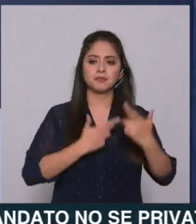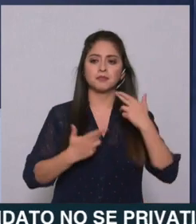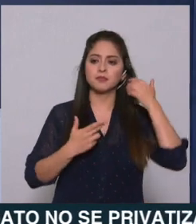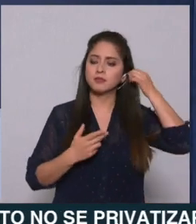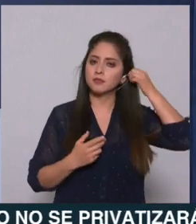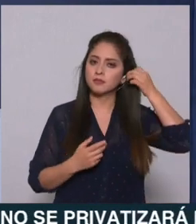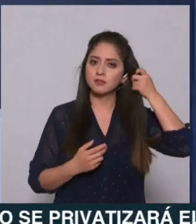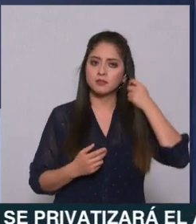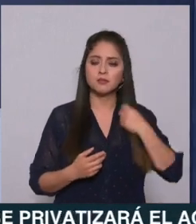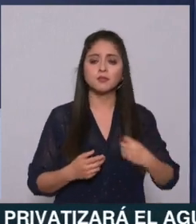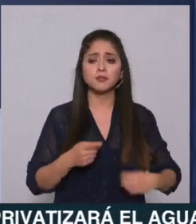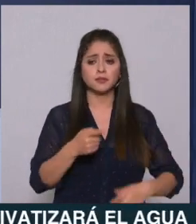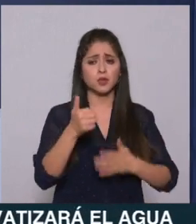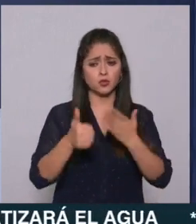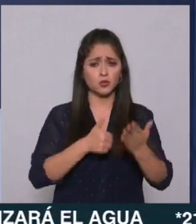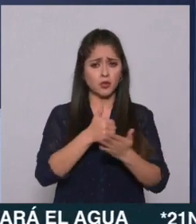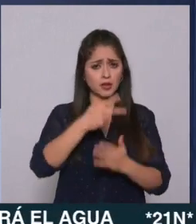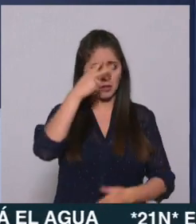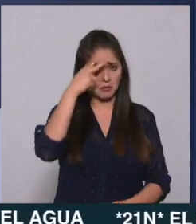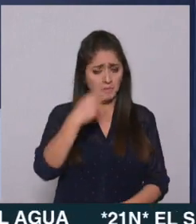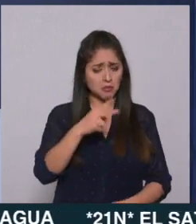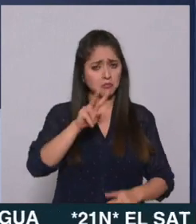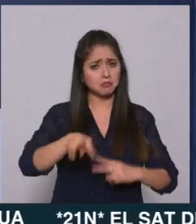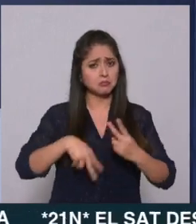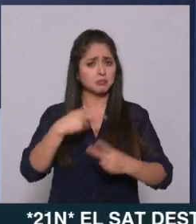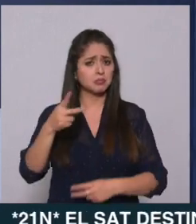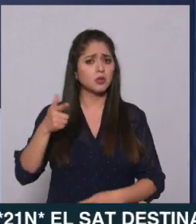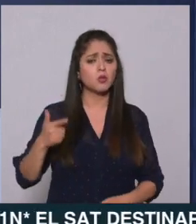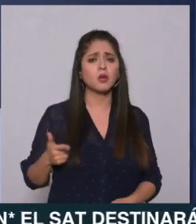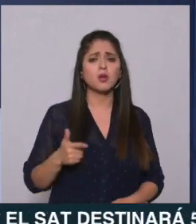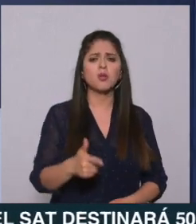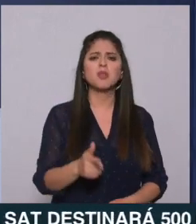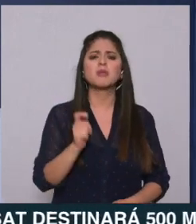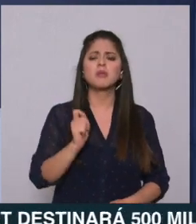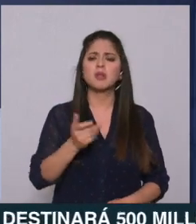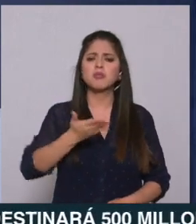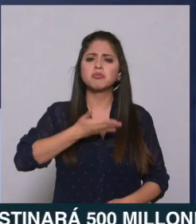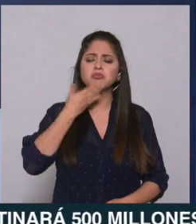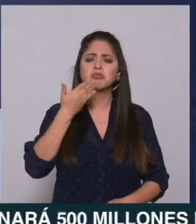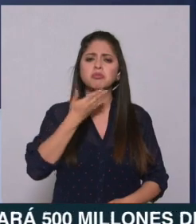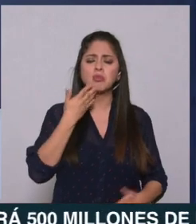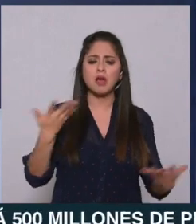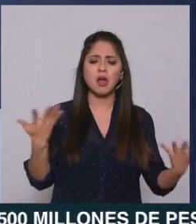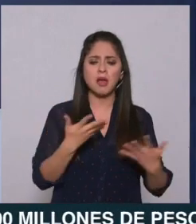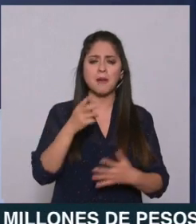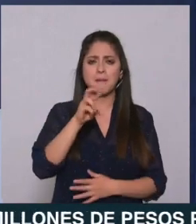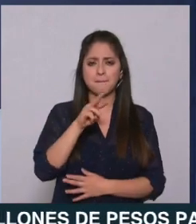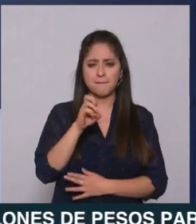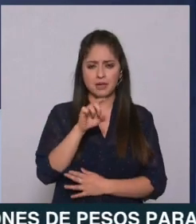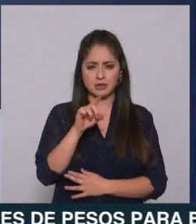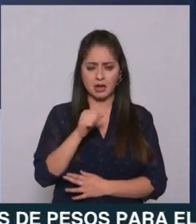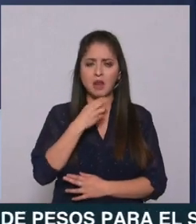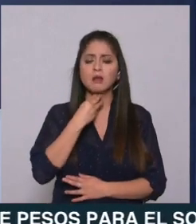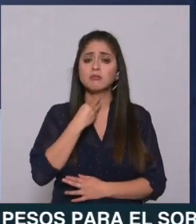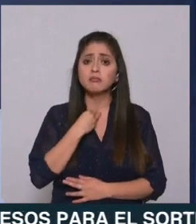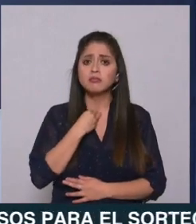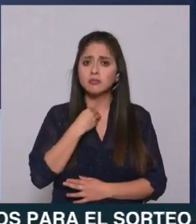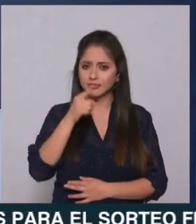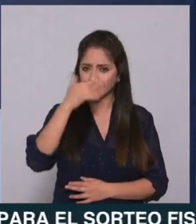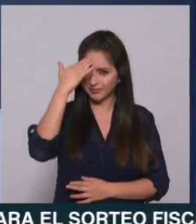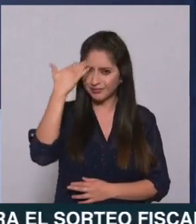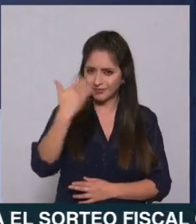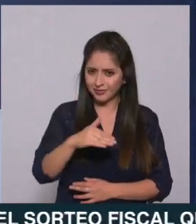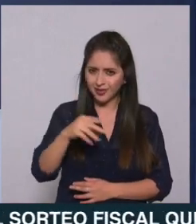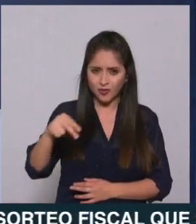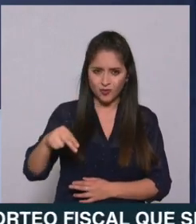Y de la Ciudad de México nos vamos ahora a Guanajuato, estado que rescata la tradicional producción de mezcal. ¿Sabe usted eso? Y es que al norte